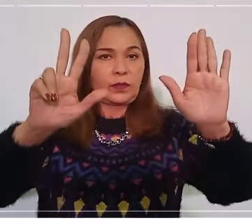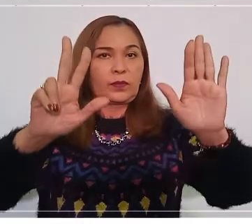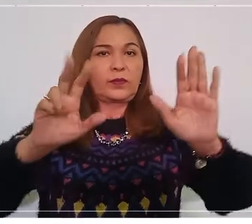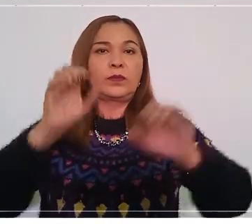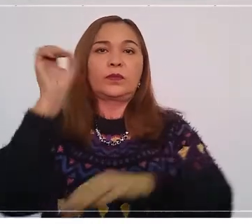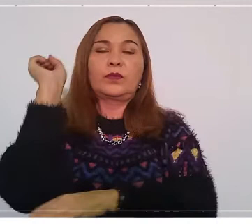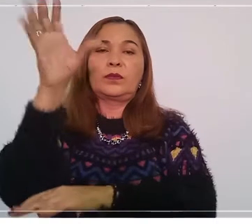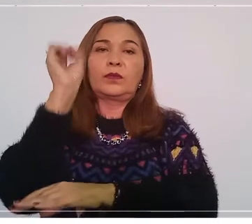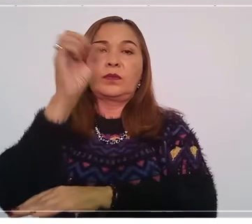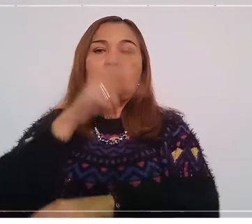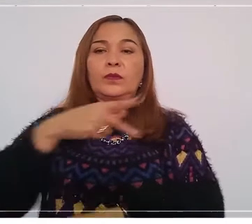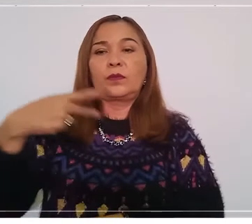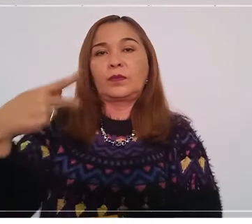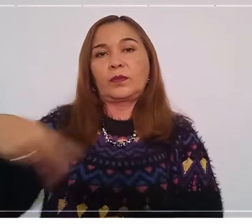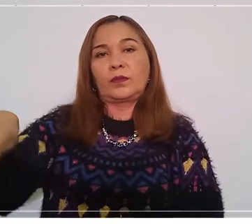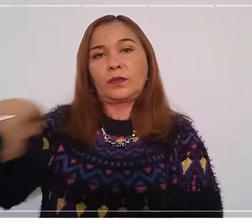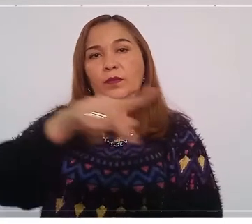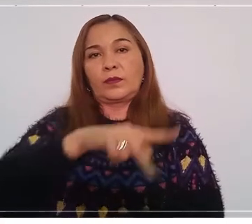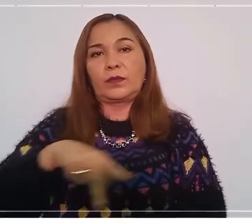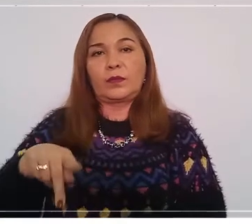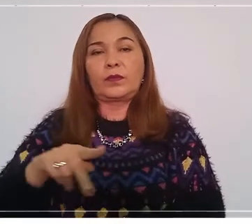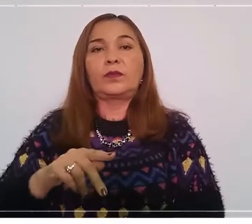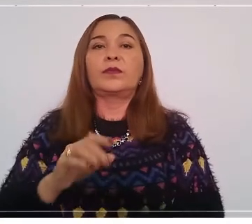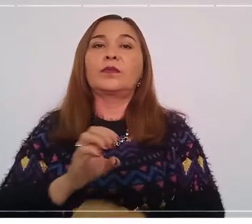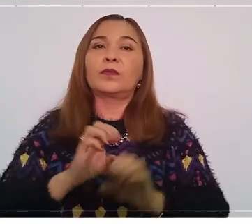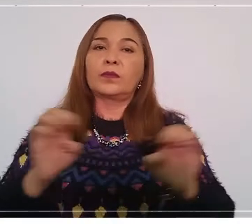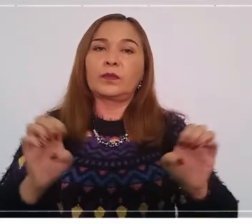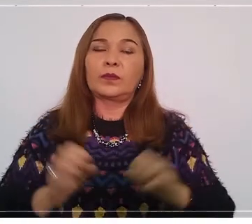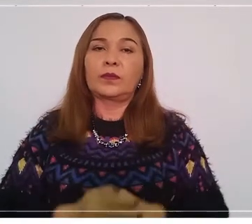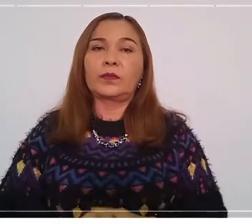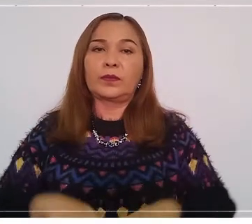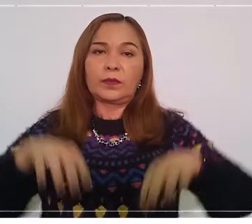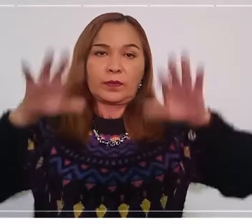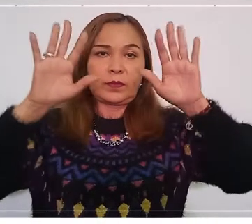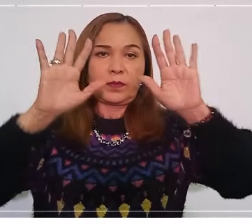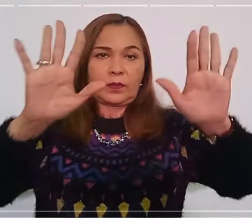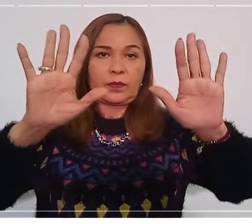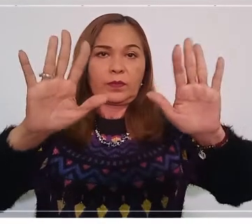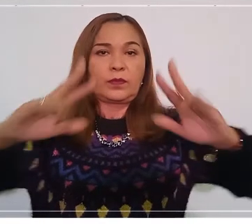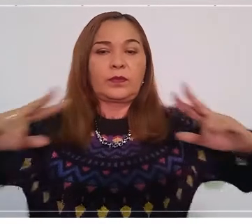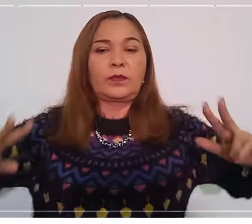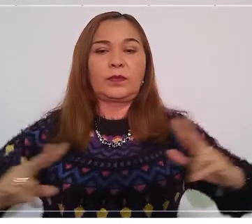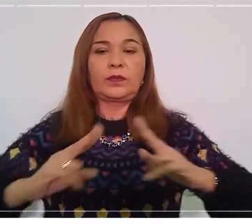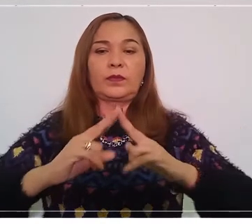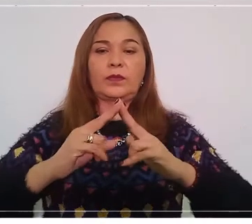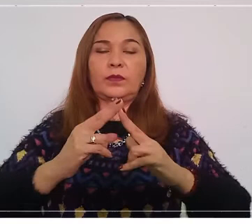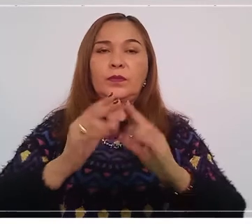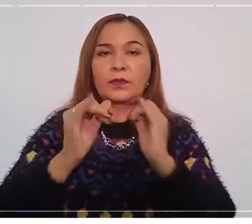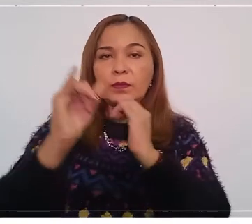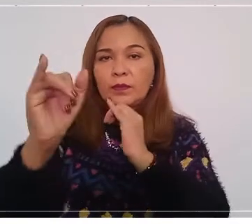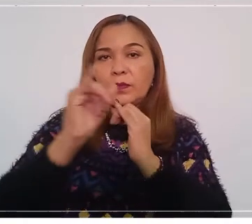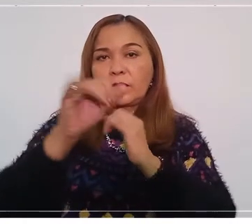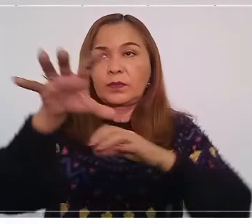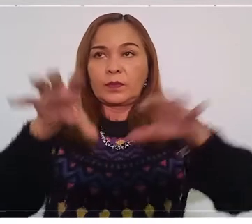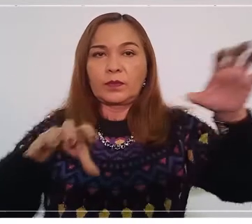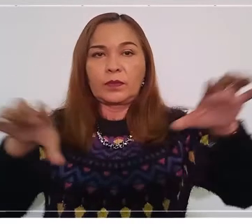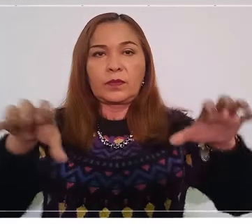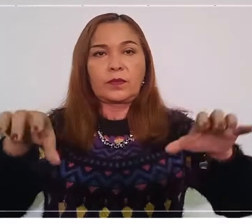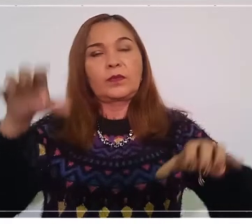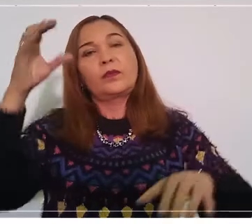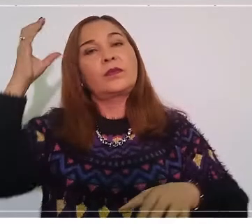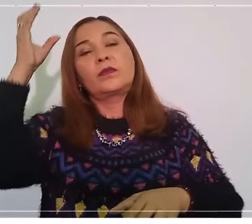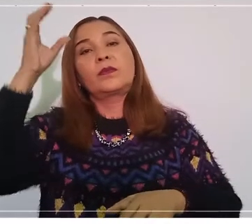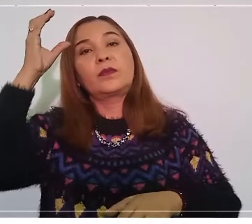congreso parroquial curricular día 10 encuentro virtual por regiones de